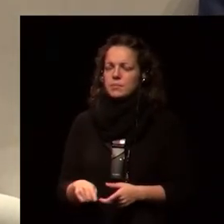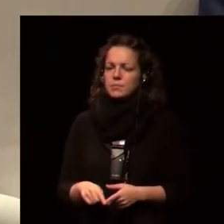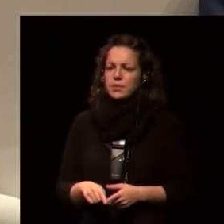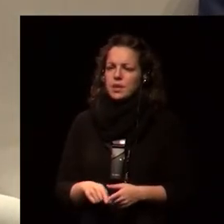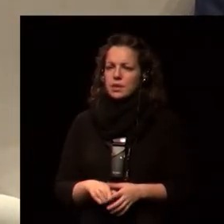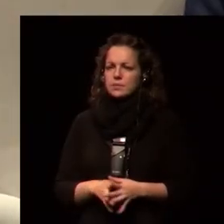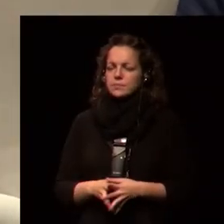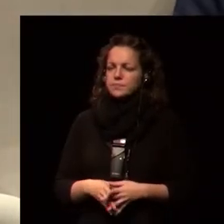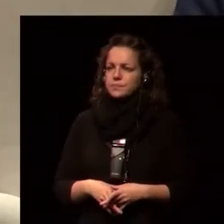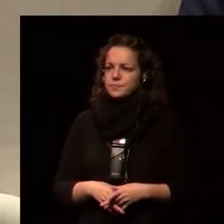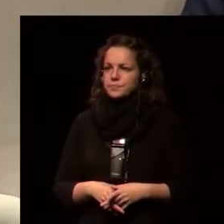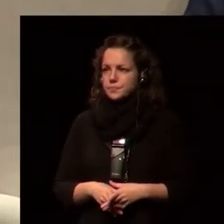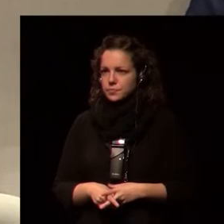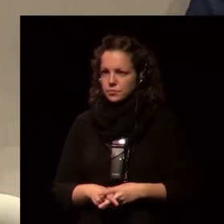en